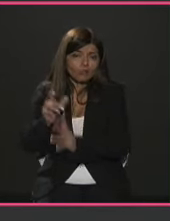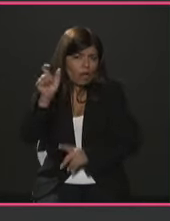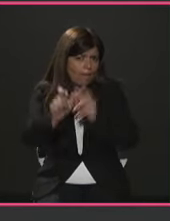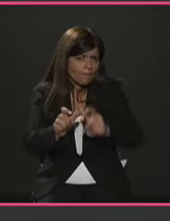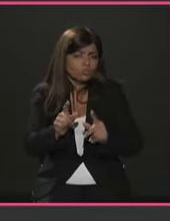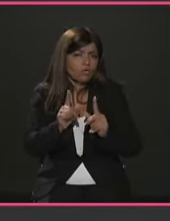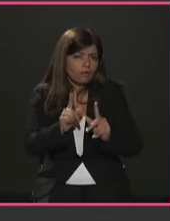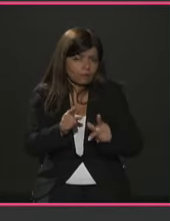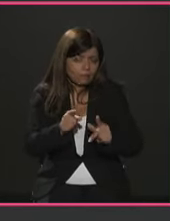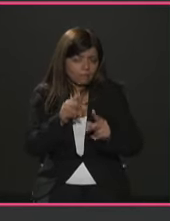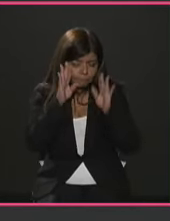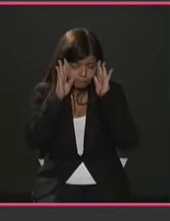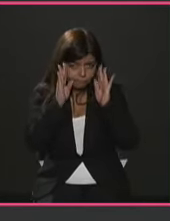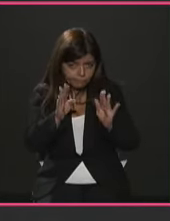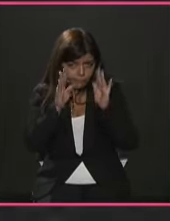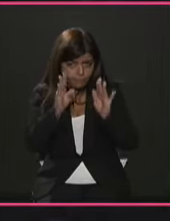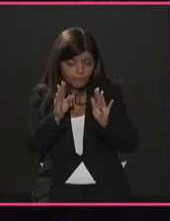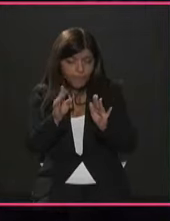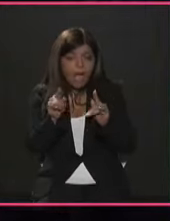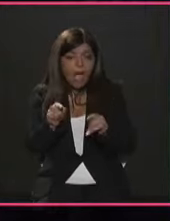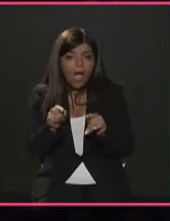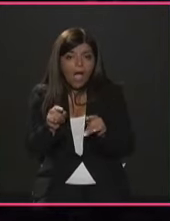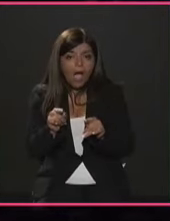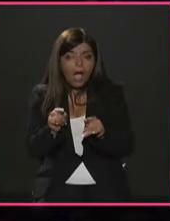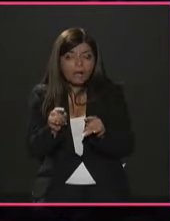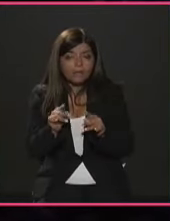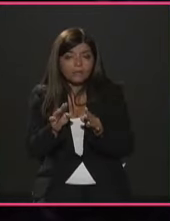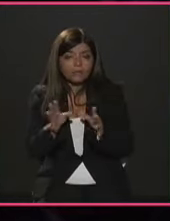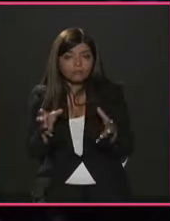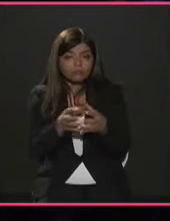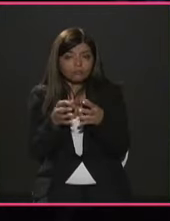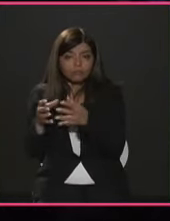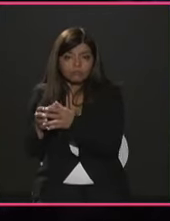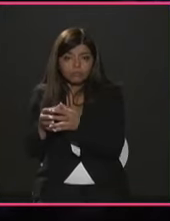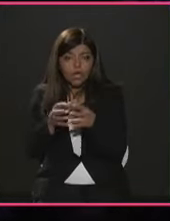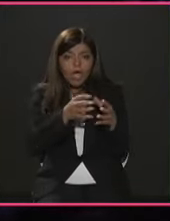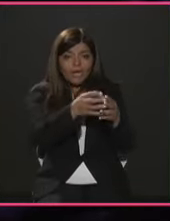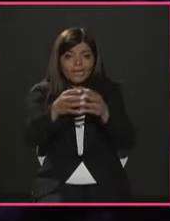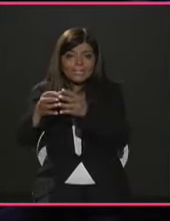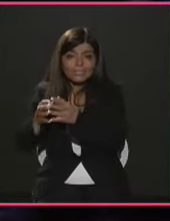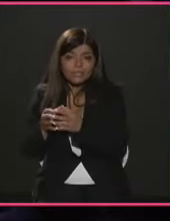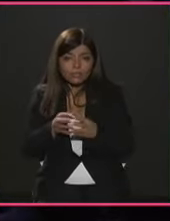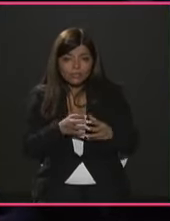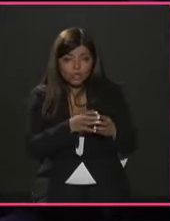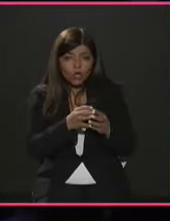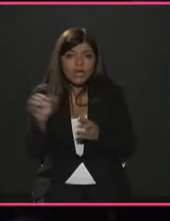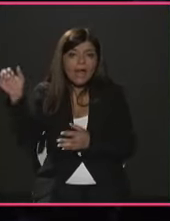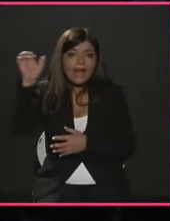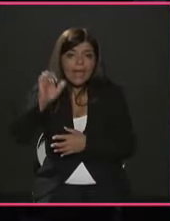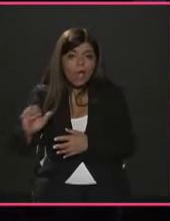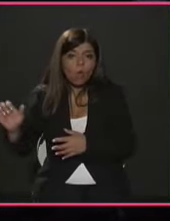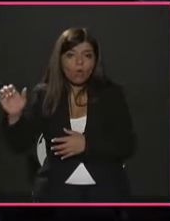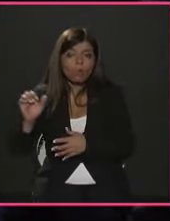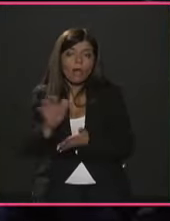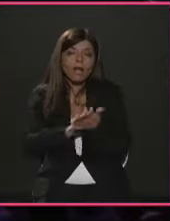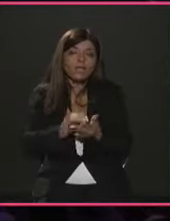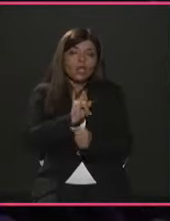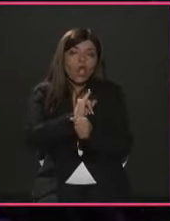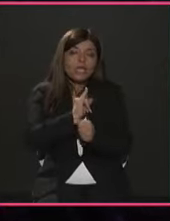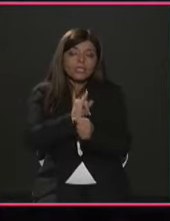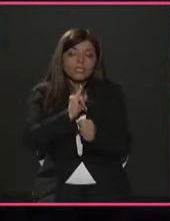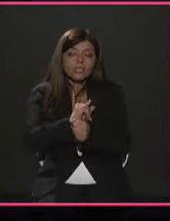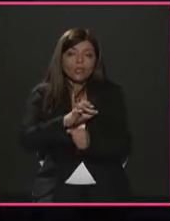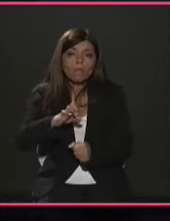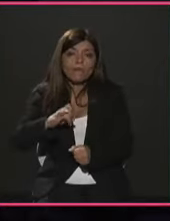mundo y crearon junto a un montón de otras organizaciones en Europa como el Instituto pastor y